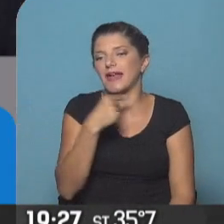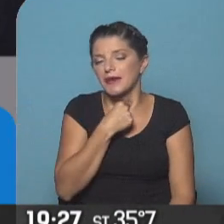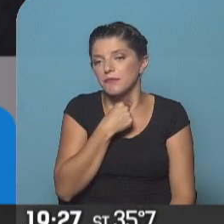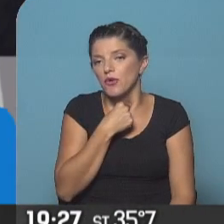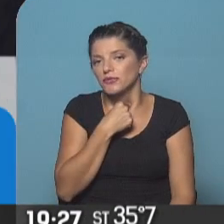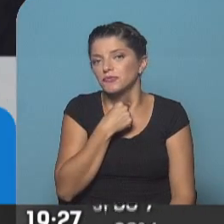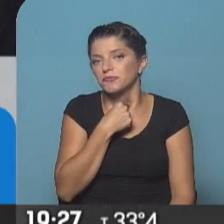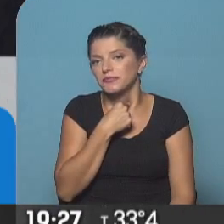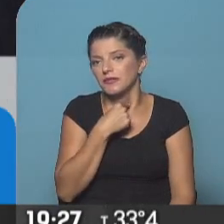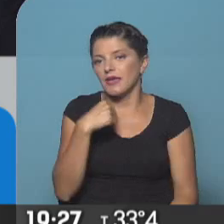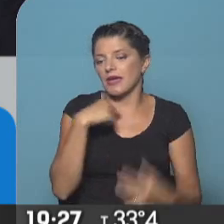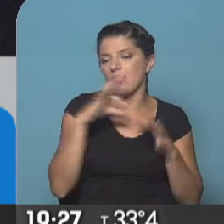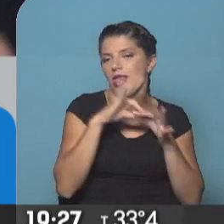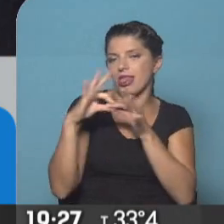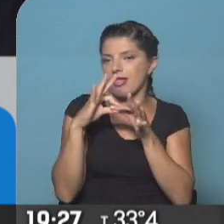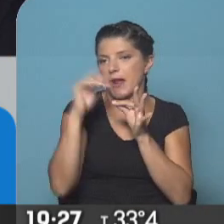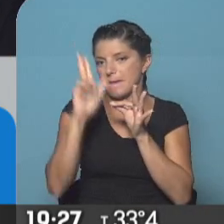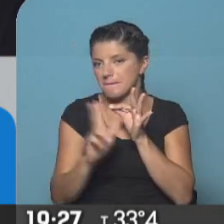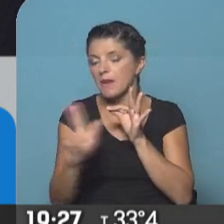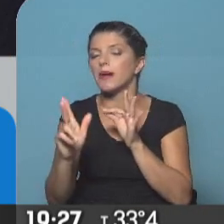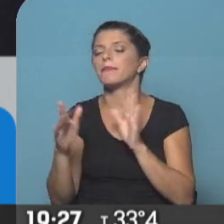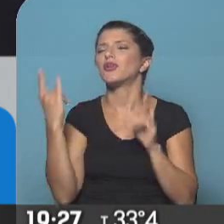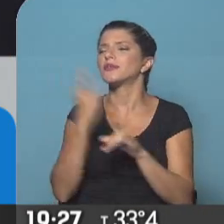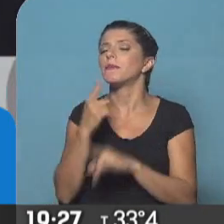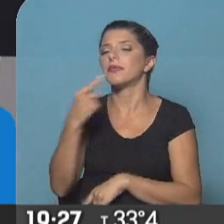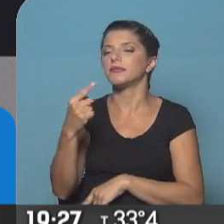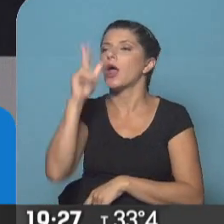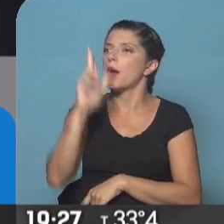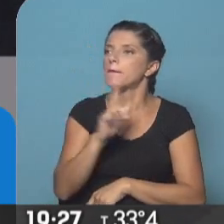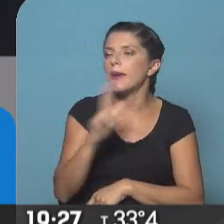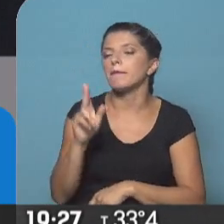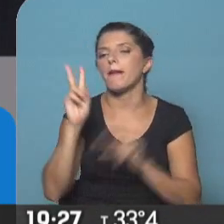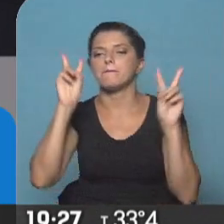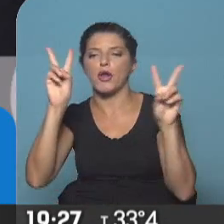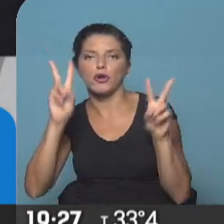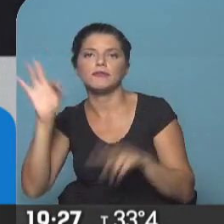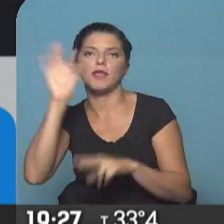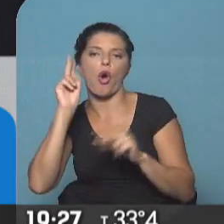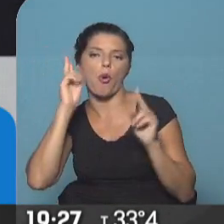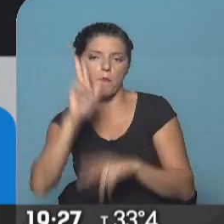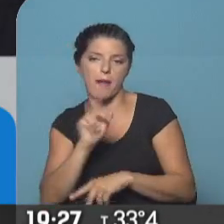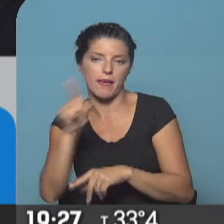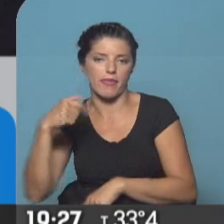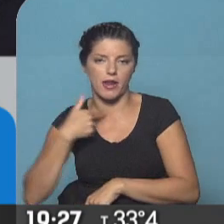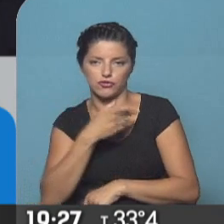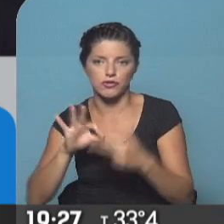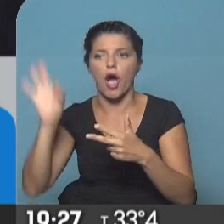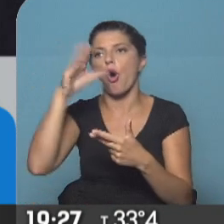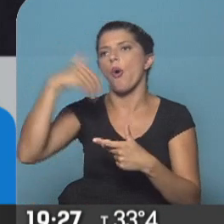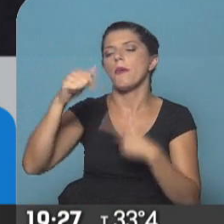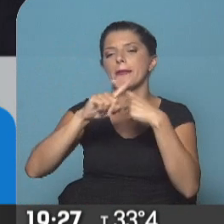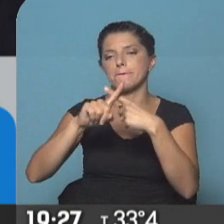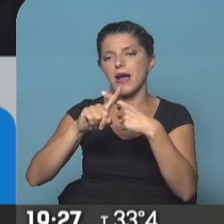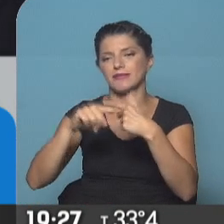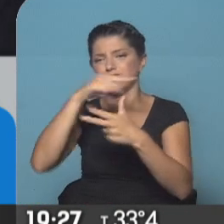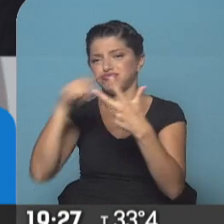uno sea referenciado en el Papa, pero cada vez que le dicen Papa peronista, Papa populista, Papa marxista, le están bajando el precio